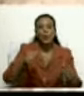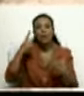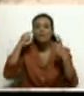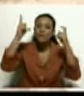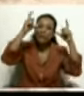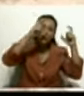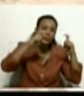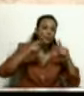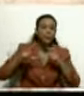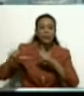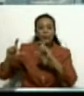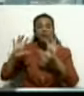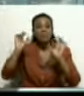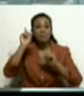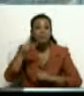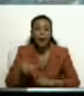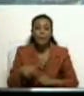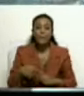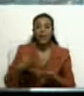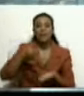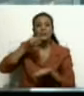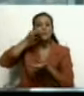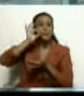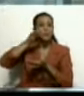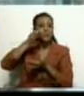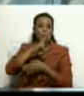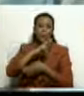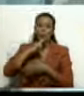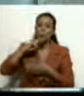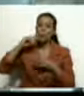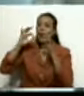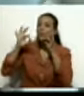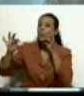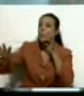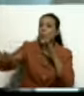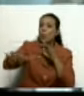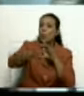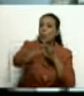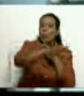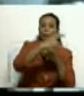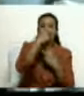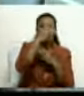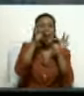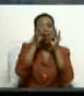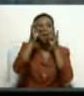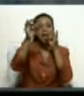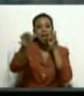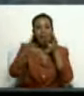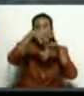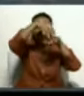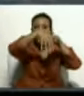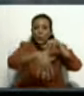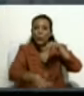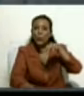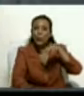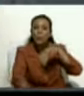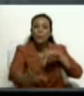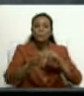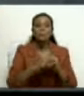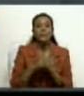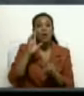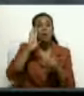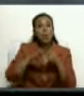mejores fotos y también con una cafetería donde puedes degustar de la hermosa vista de la caída del velo de la novia.